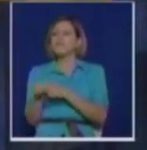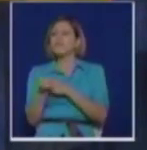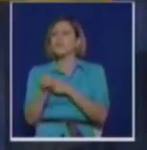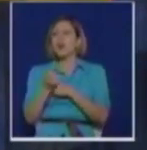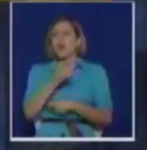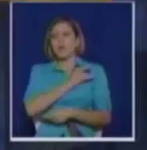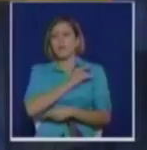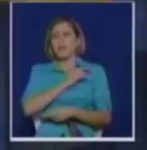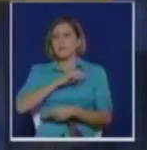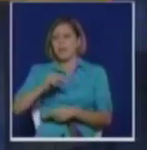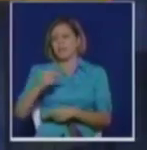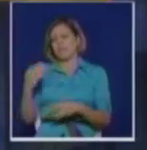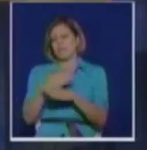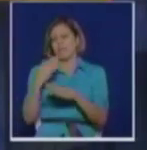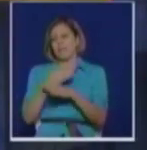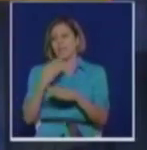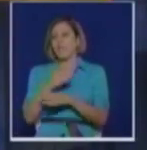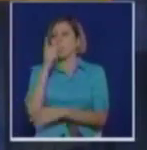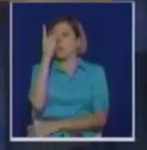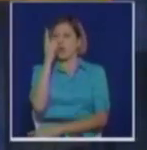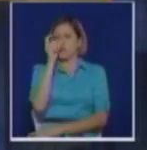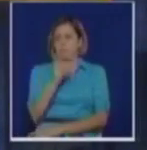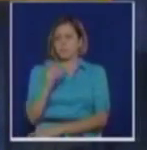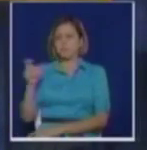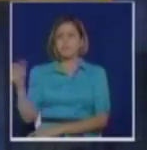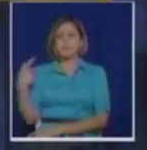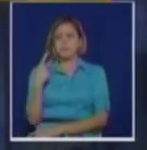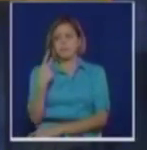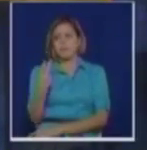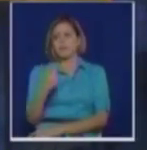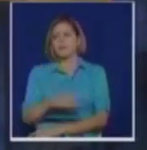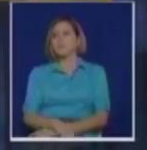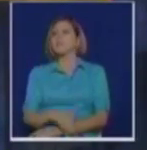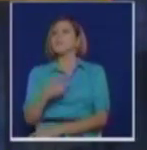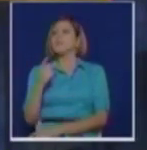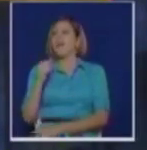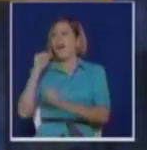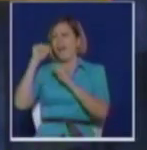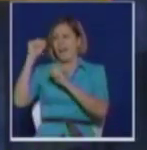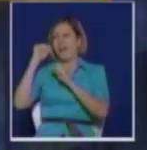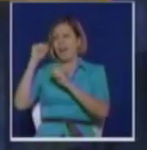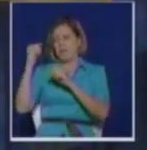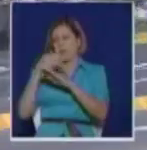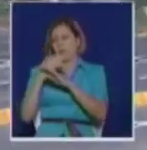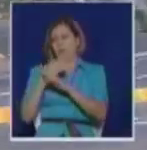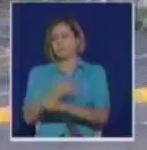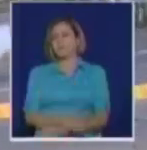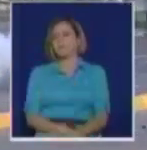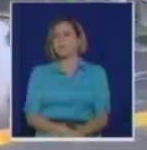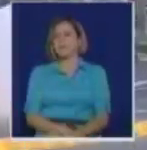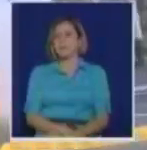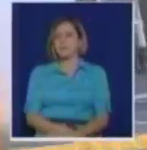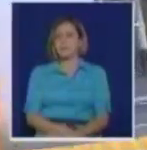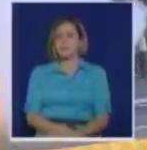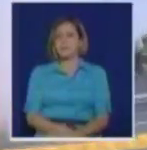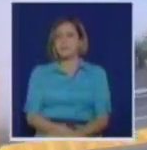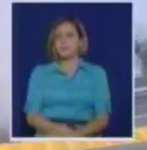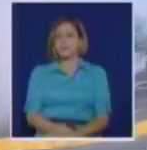la Universidad del Valle en Cali. 2 personas resultaron heridas, entre ellas uno de los manifestantes.